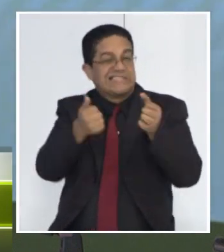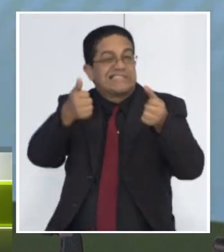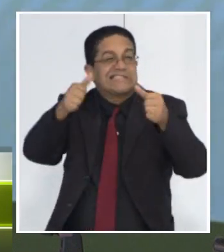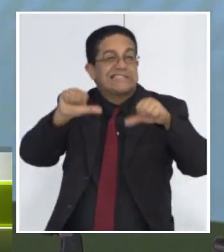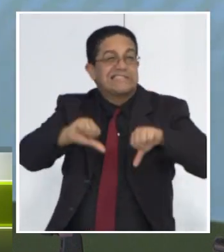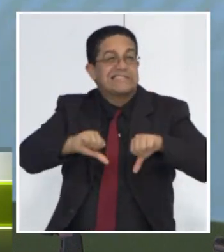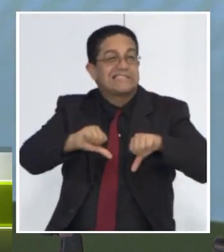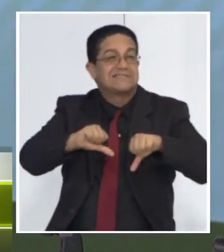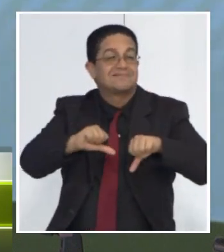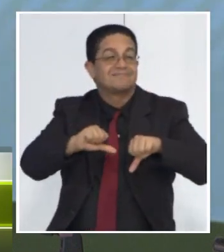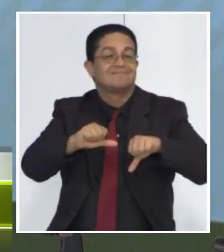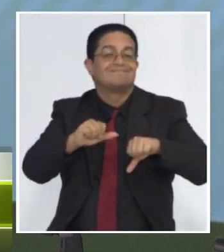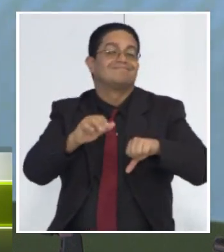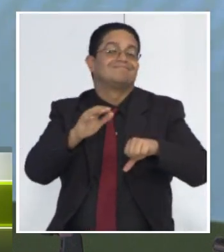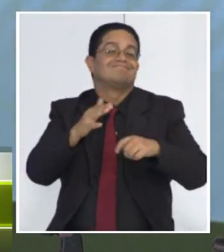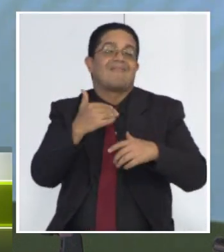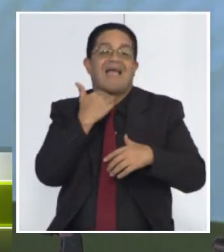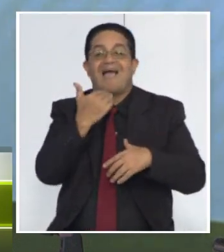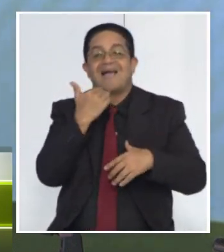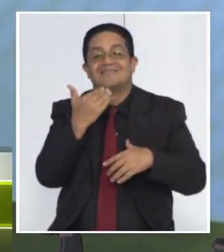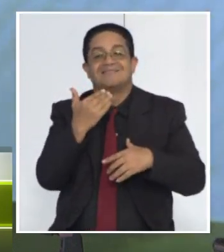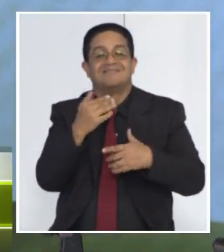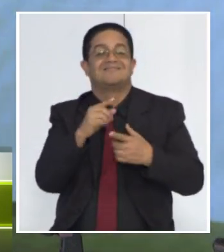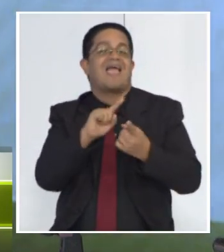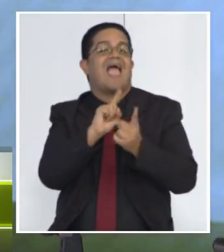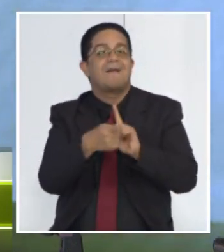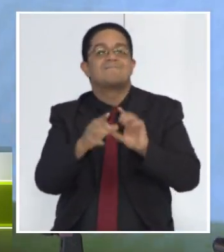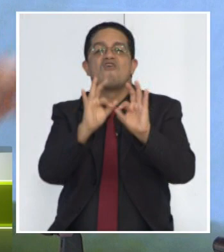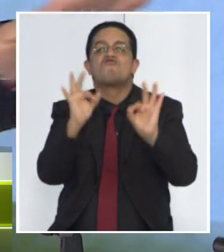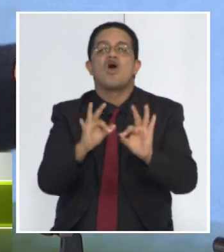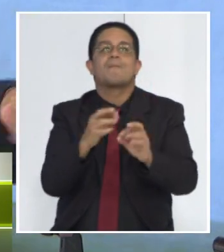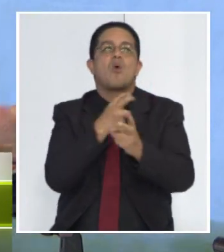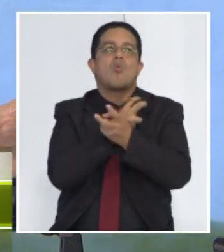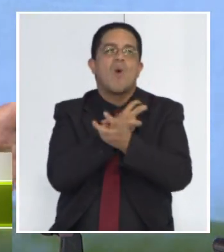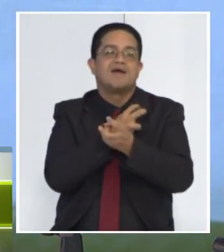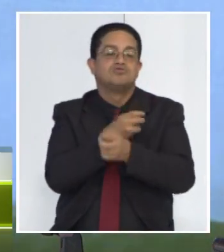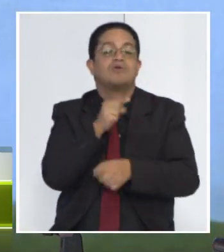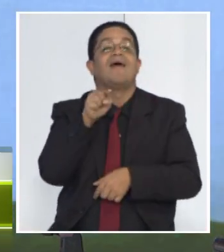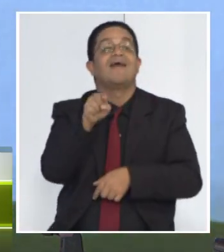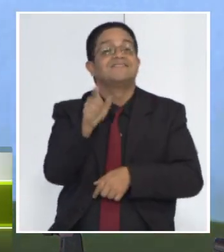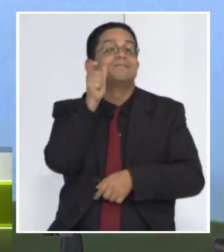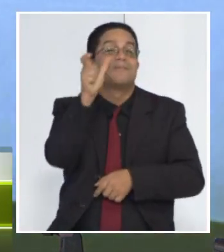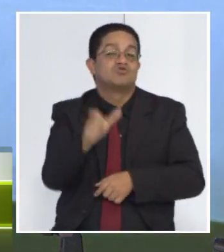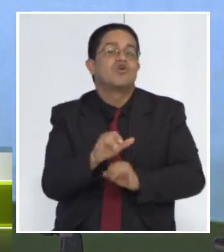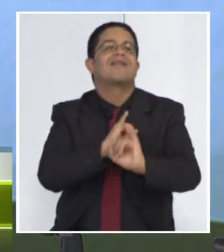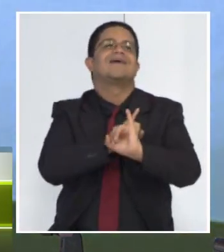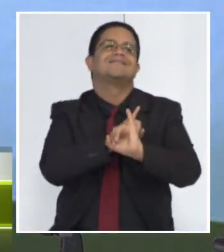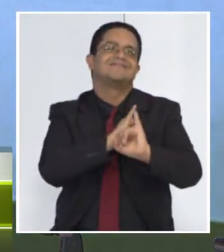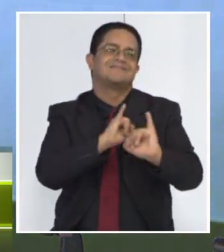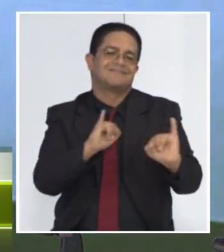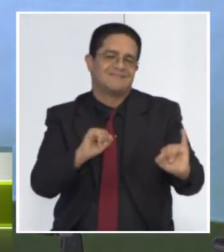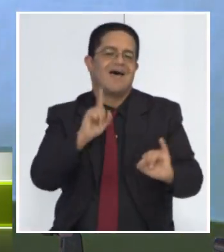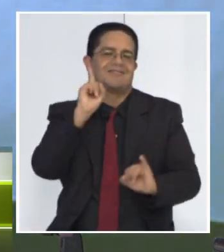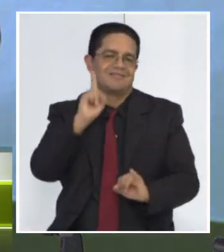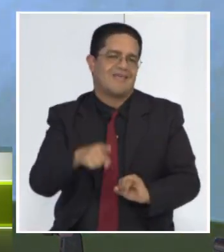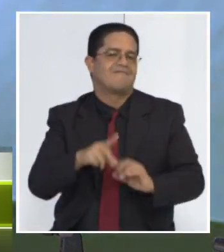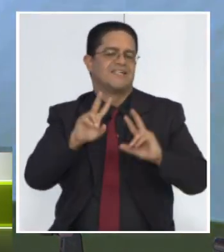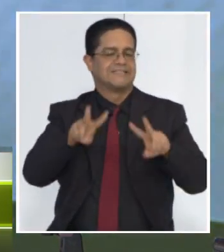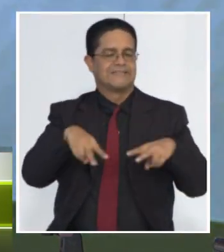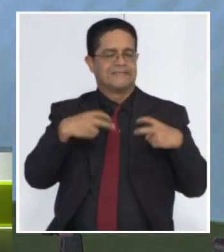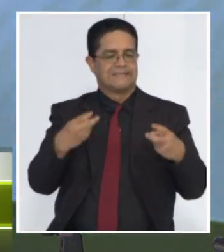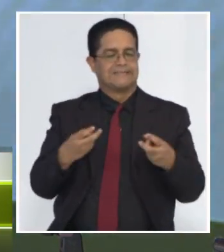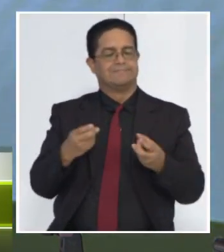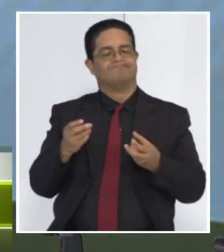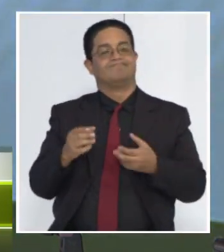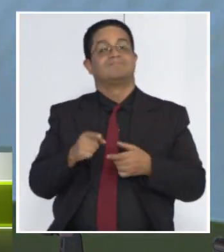una pérdida del espacio articular, porque tiene una deformidad de la cabeza femoral, ese paciente ya es candidato para un reemplazo total de cadera. Y hoy